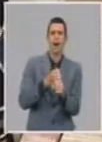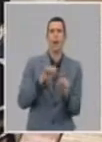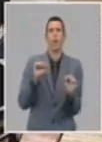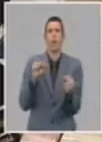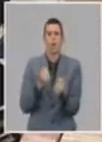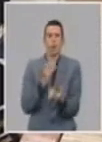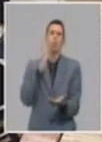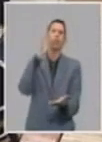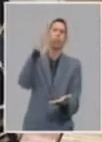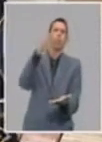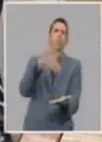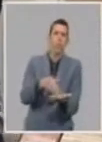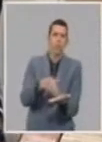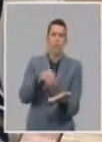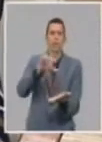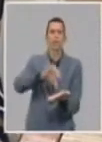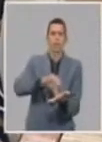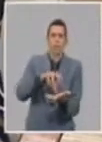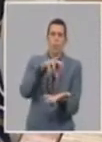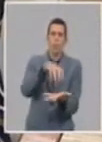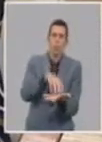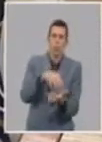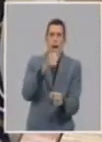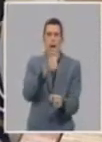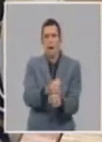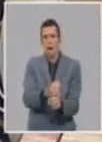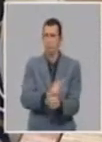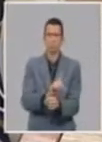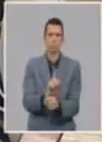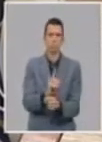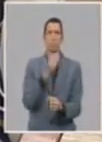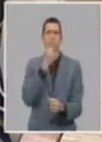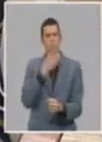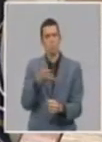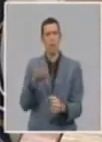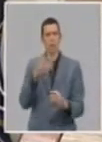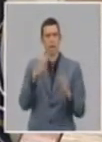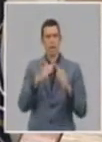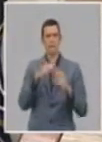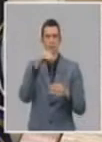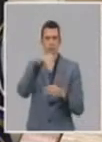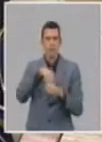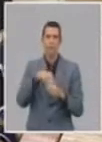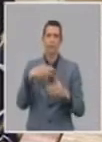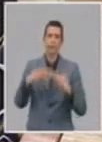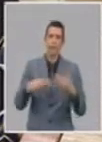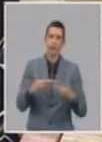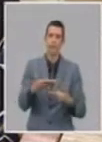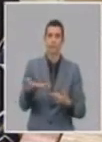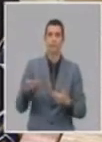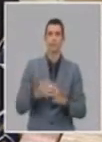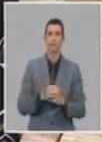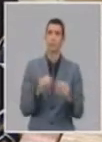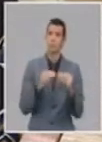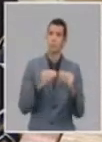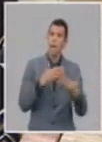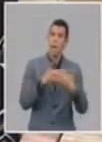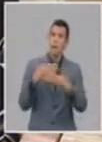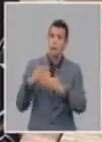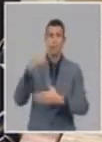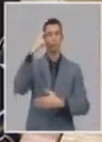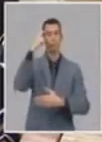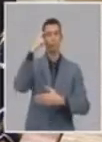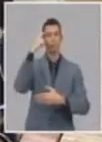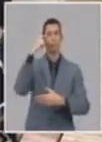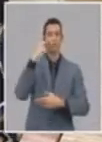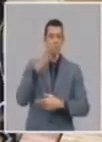pudieran desarrollar en el domicilio y que las administraciones deben potenciar. Y dentro de esta modalidad,